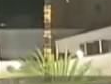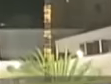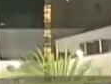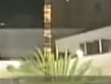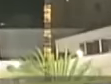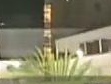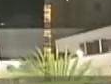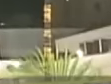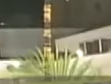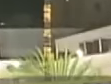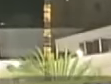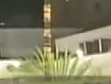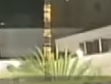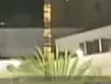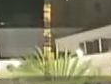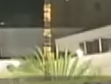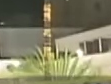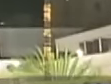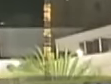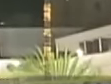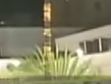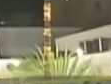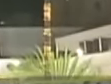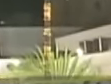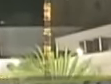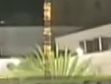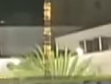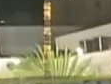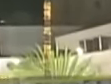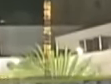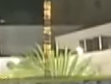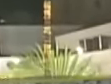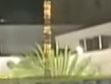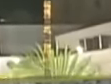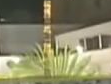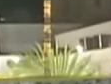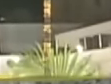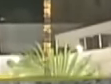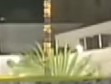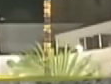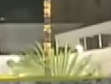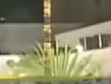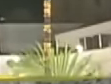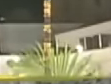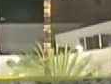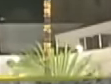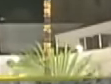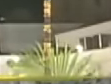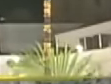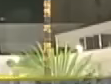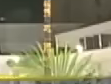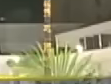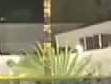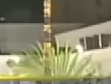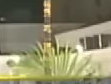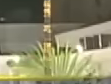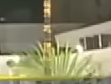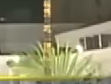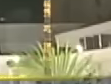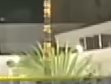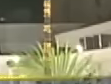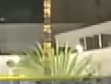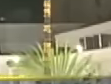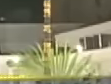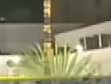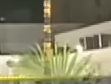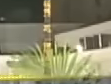que integran el Bloque de la Patria, por lo tanto, el presidente constitucional Nicolás Maduro sostendrá este